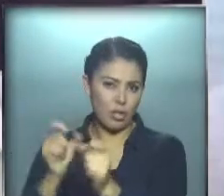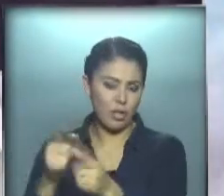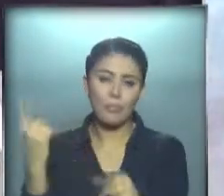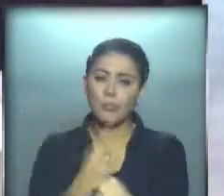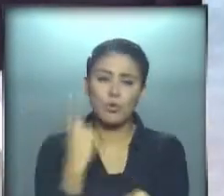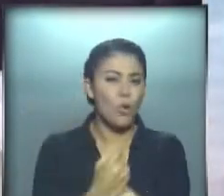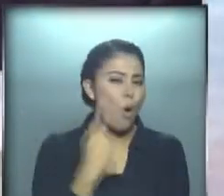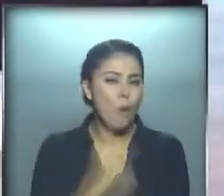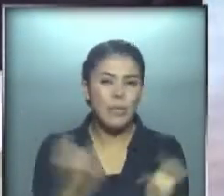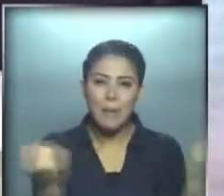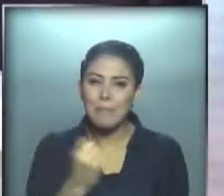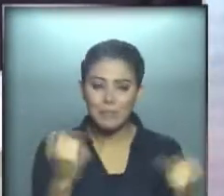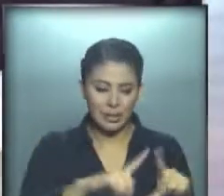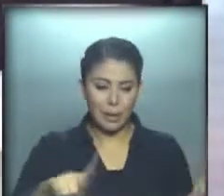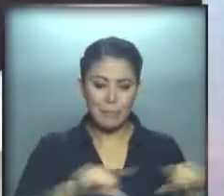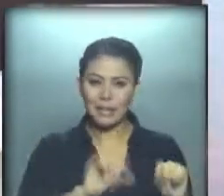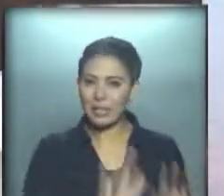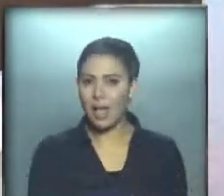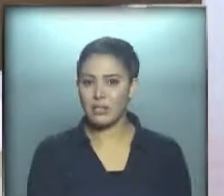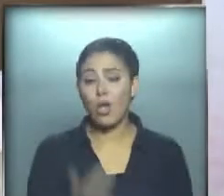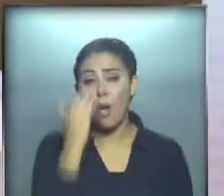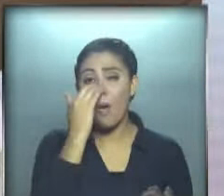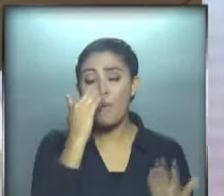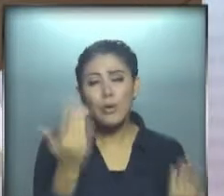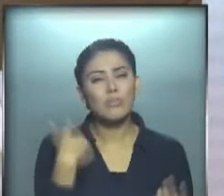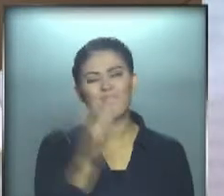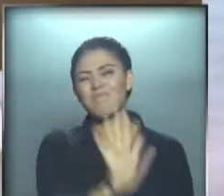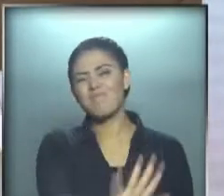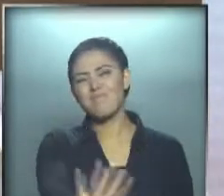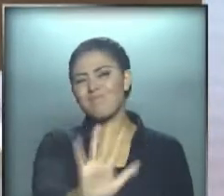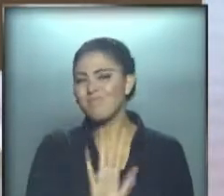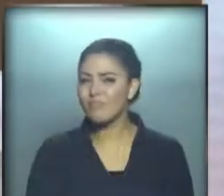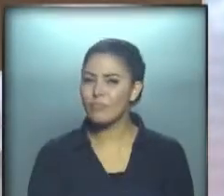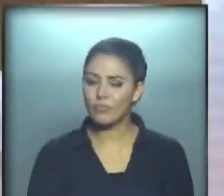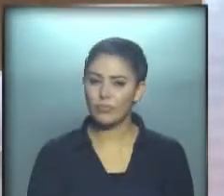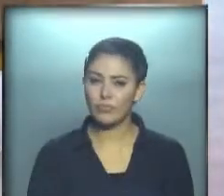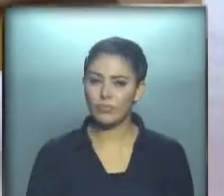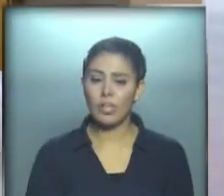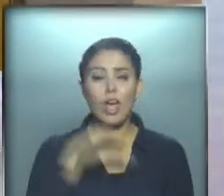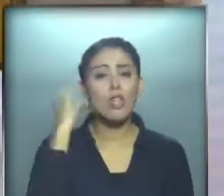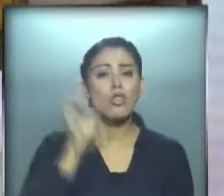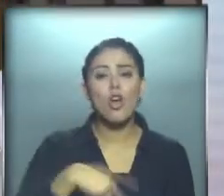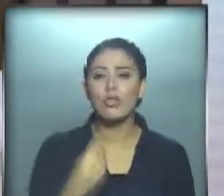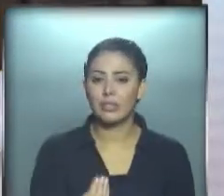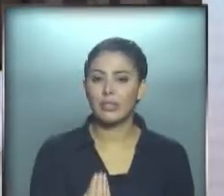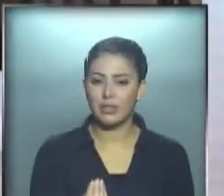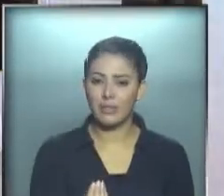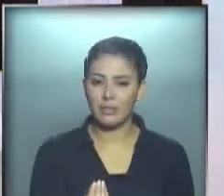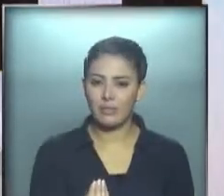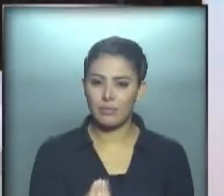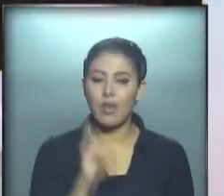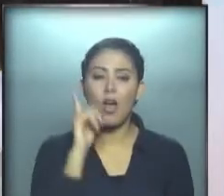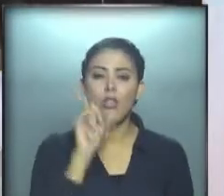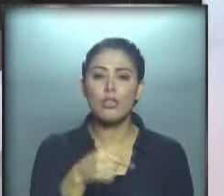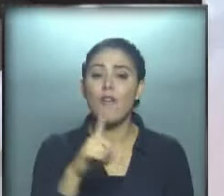estar circulando con esta patente. Por eso es sospechoso, por lo menos, el origen